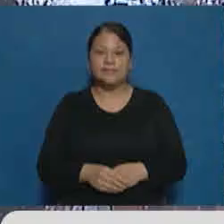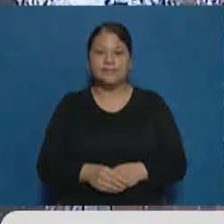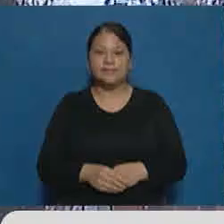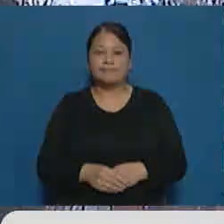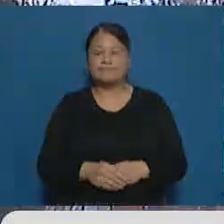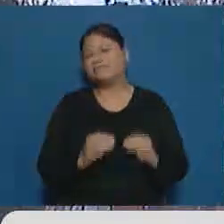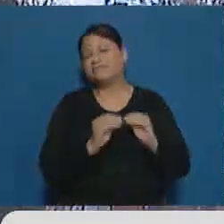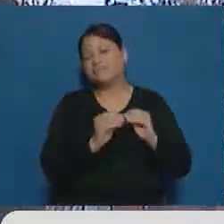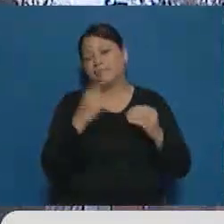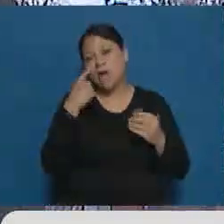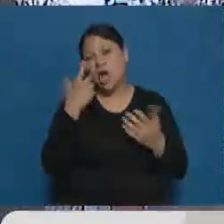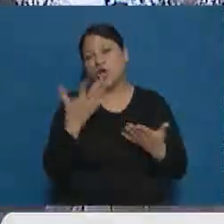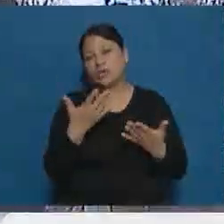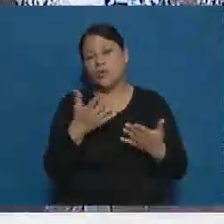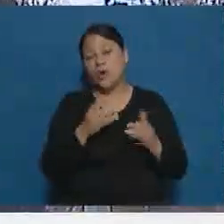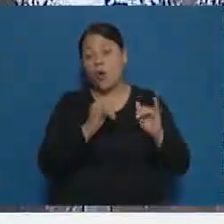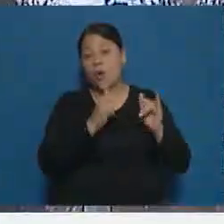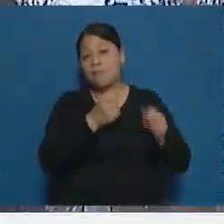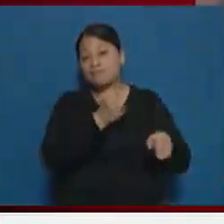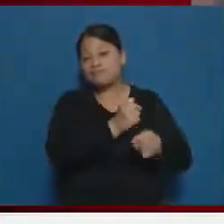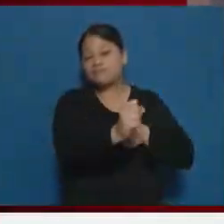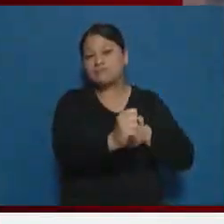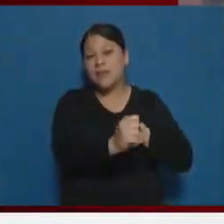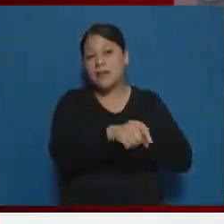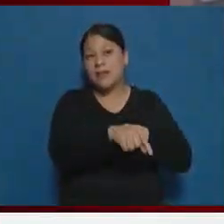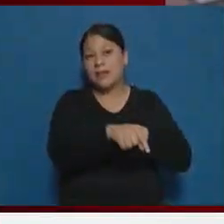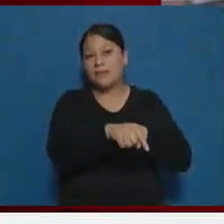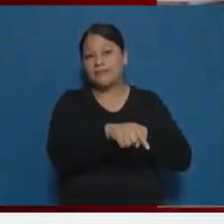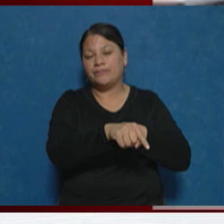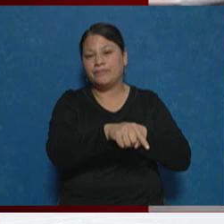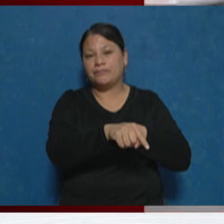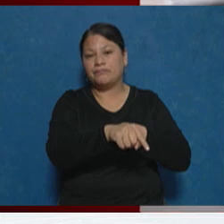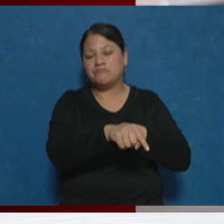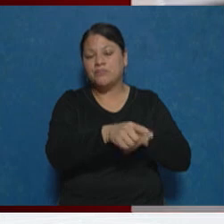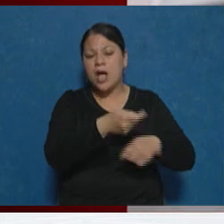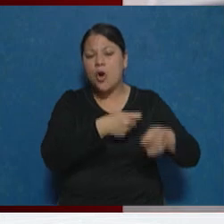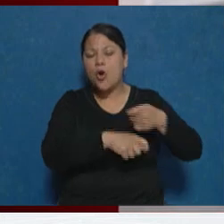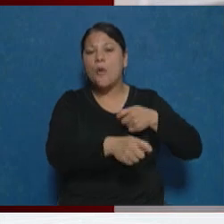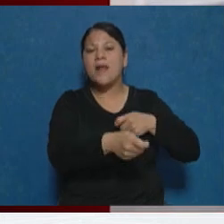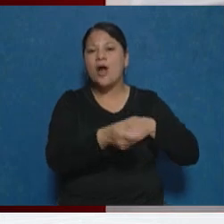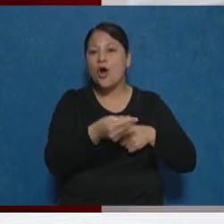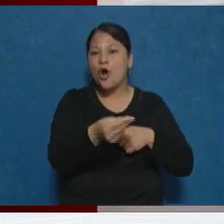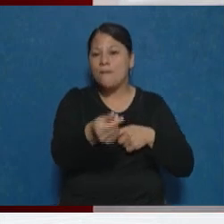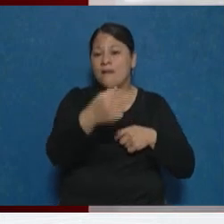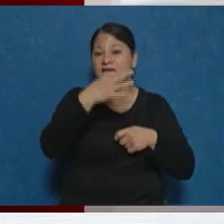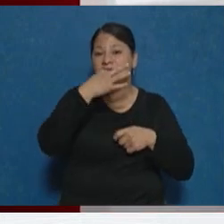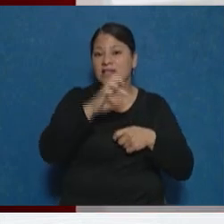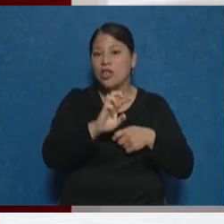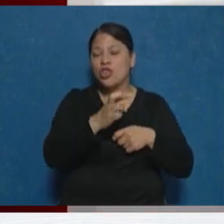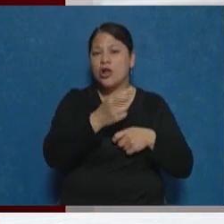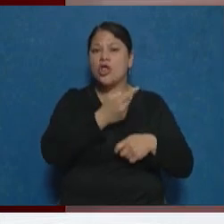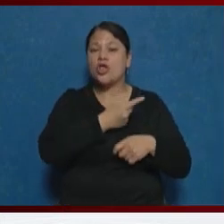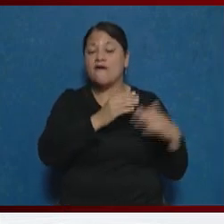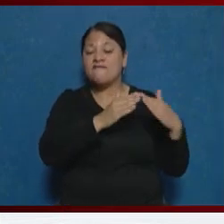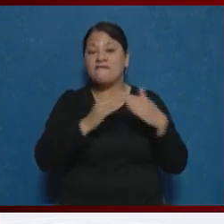Bueno, este caso lo conocimos cuando un joven fue asesinado en una supuesta operación de compra-venta de dólares. Ocurrió en el